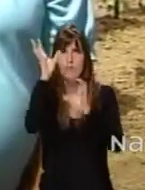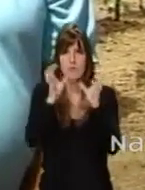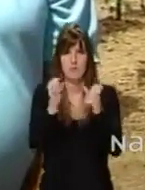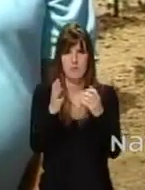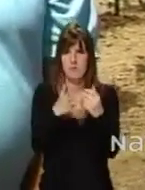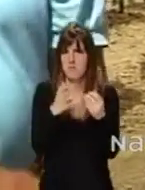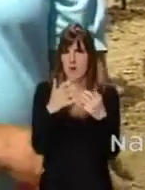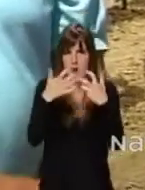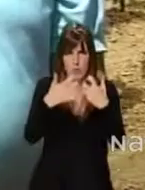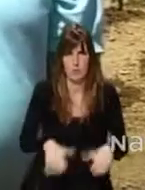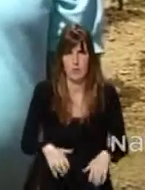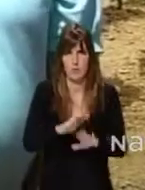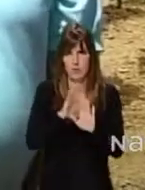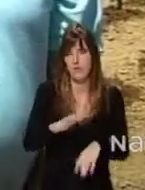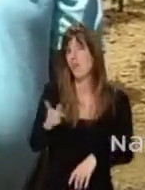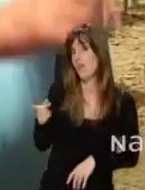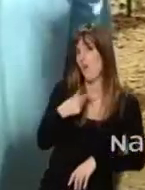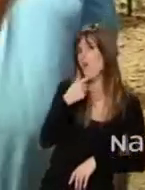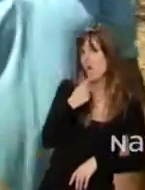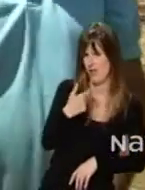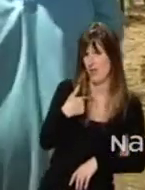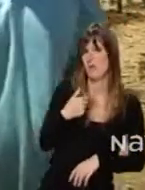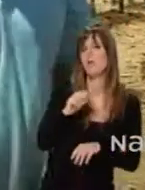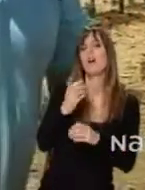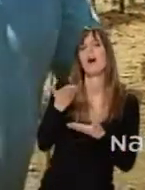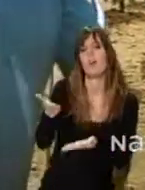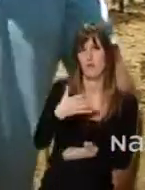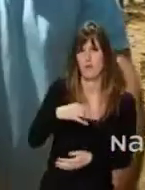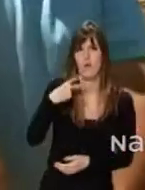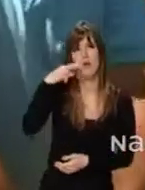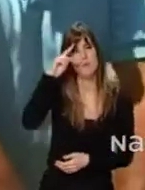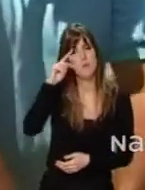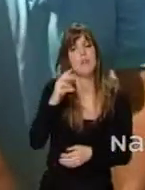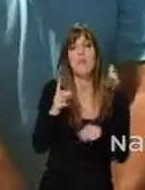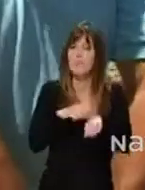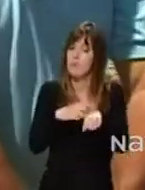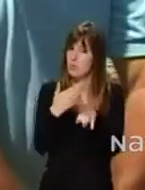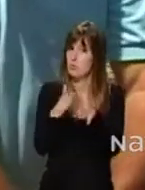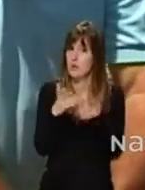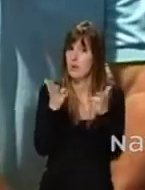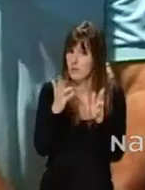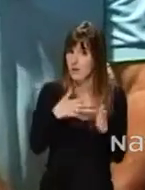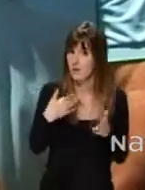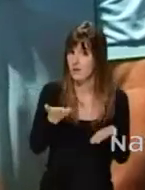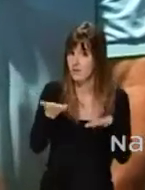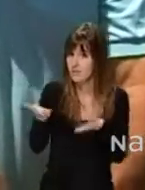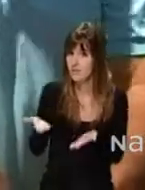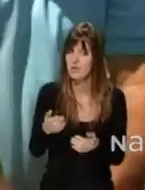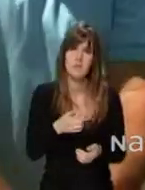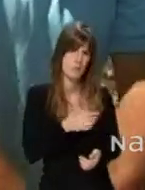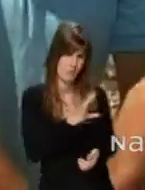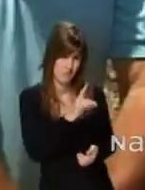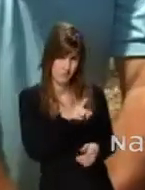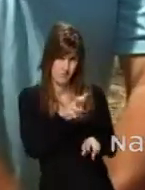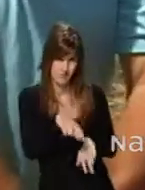hace cualquiera, ¿verdad, ahora? Pues claro. Venga, hasta yo. ¿Quieres que hombre, te ayude, Miguel? Joder, claro yo que tengo, sí. Tengo un ratito. ¿Quieres que te ayude? Ah. ¿A trabajar? Ah,